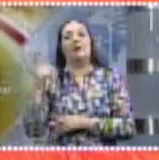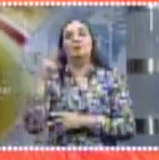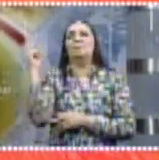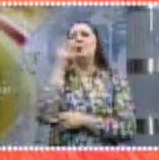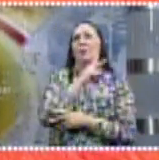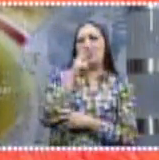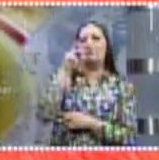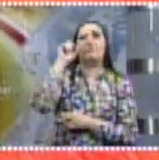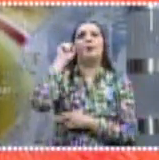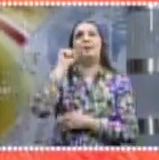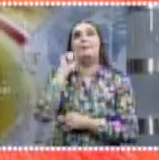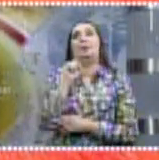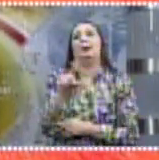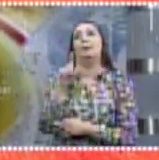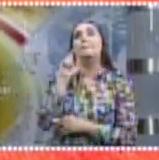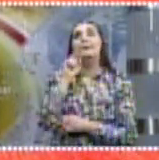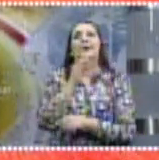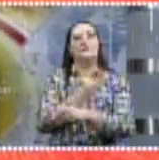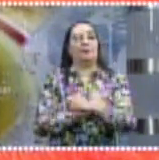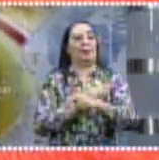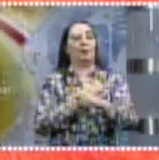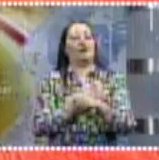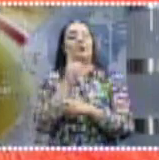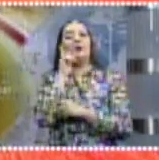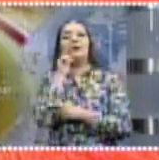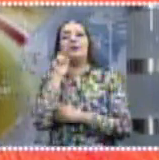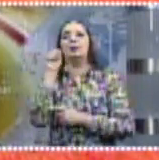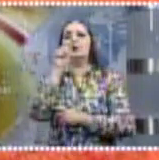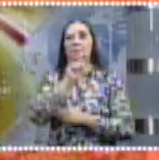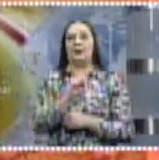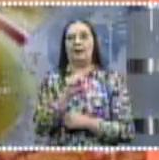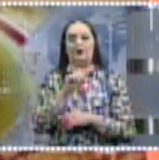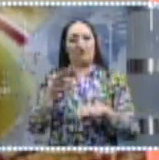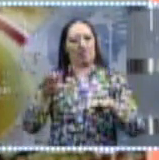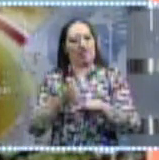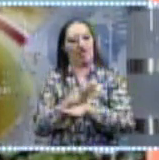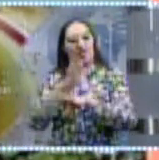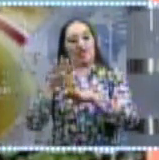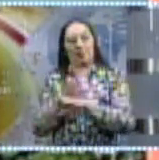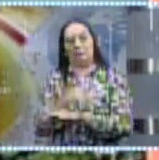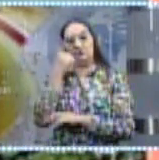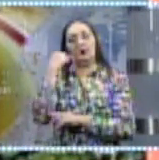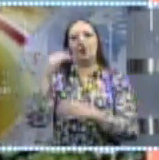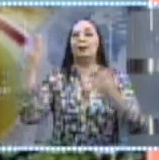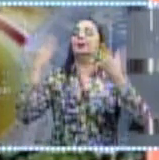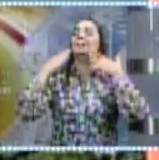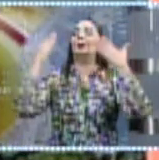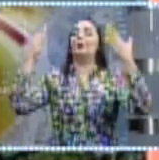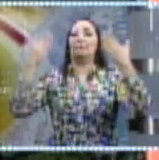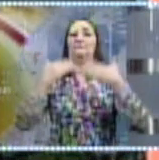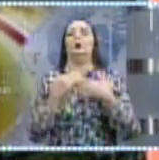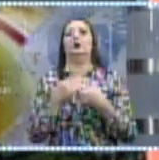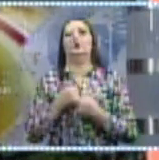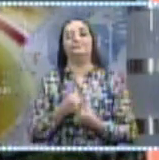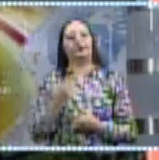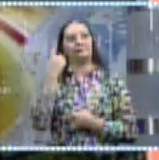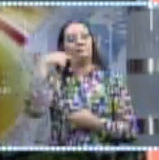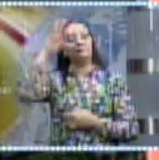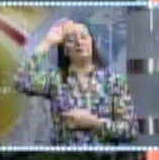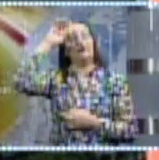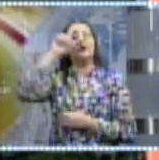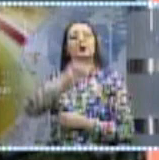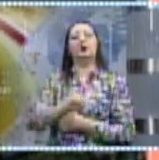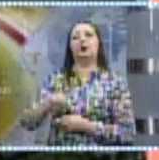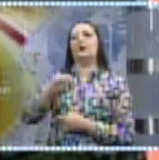soplando ya desde la misma tarde de mañana sábado trayendo este cambio al menos en las y pronóstico para monterrey y